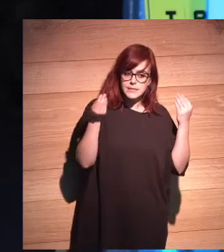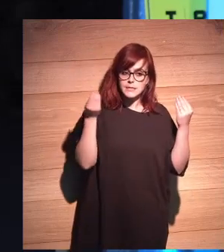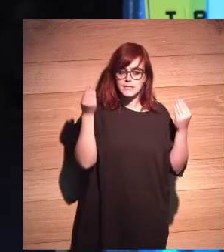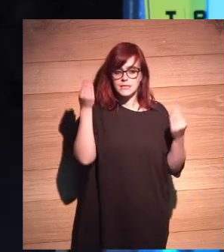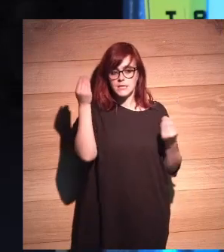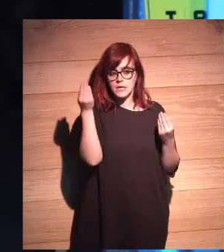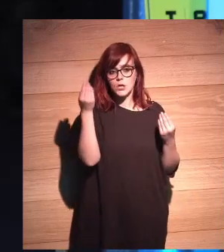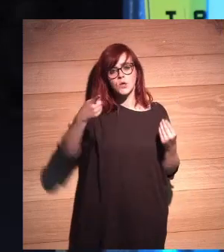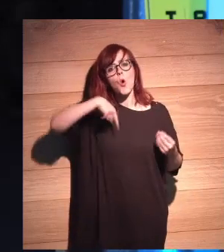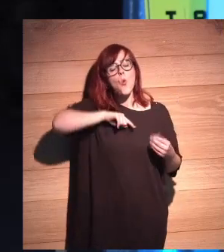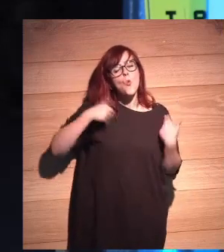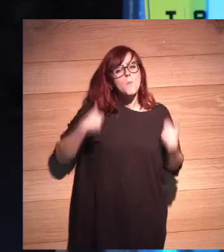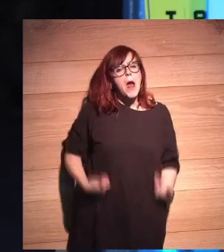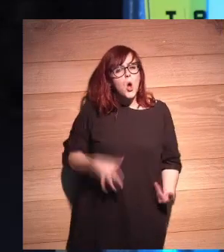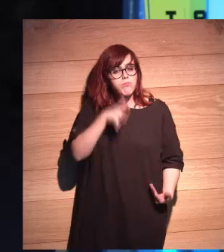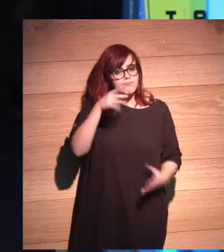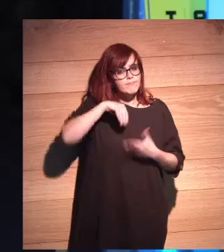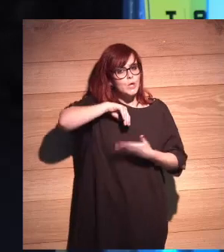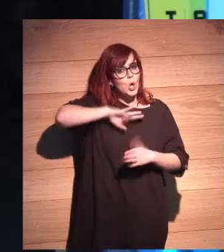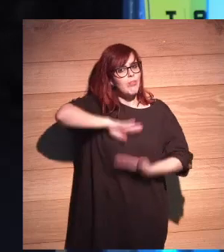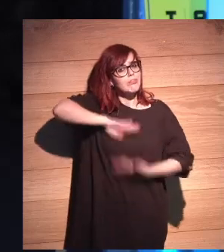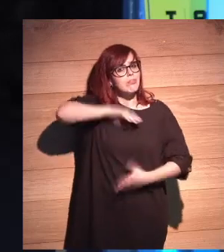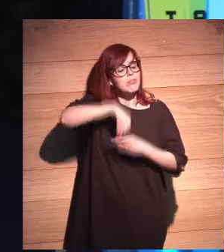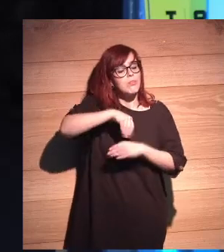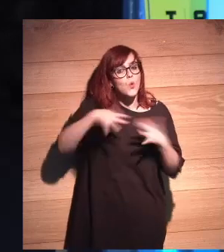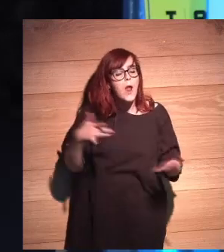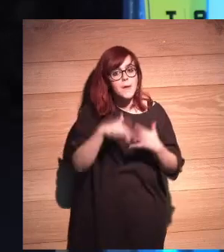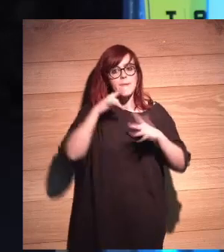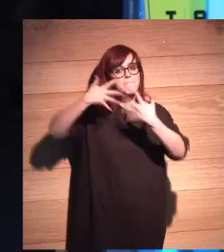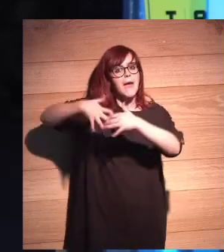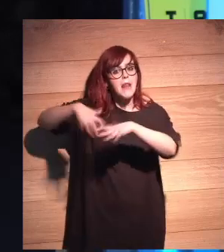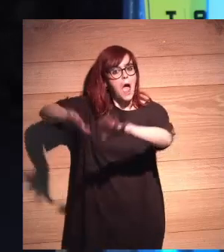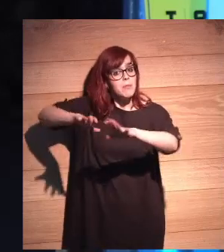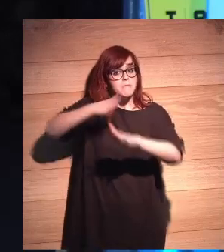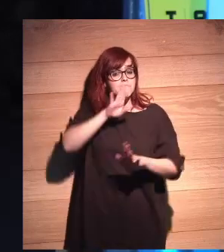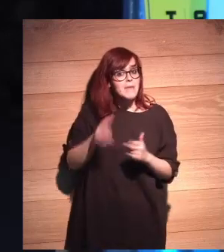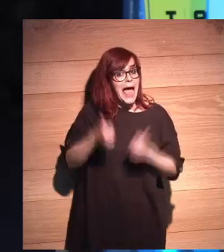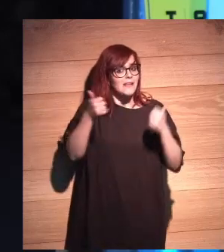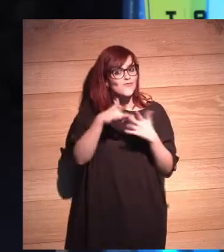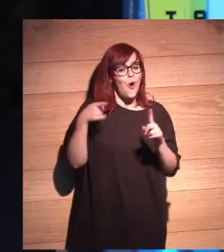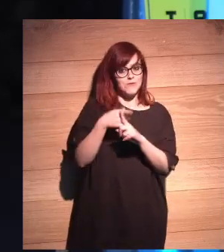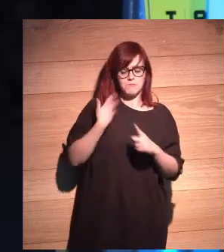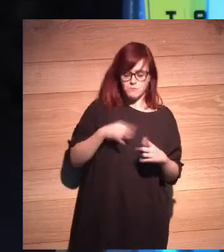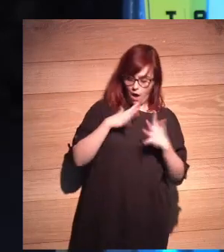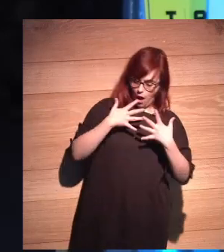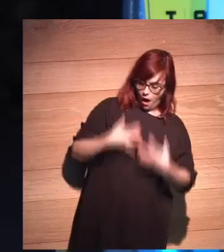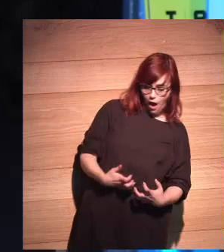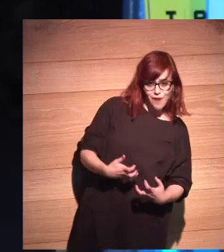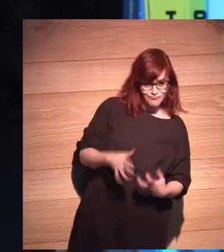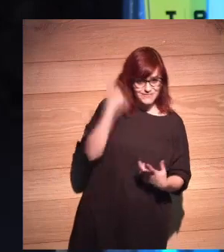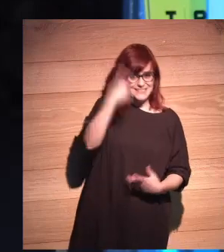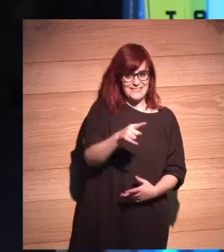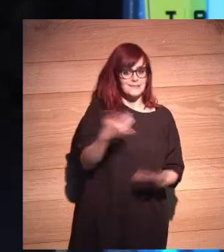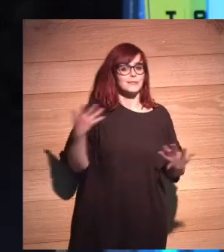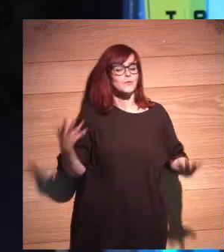realmente qué es lo que nos hace humanos y aprender de las máquinas para aprender más de nosotros mismos. Ahora mismo, bueno, como bien